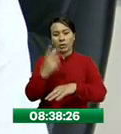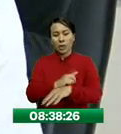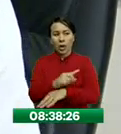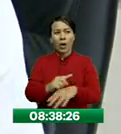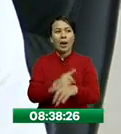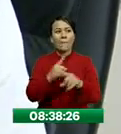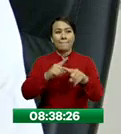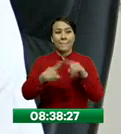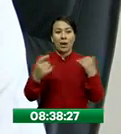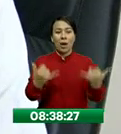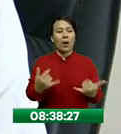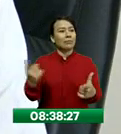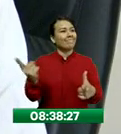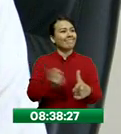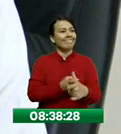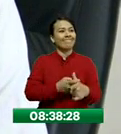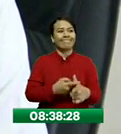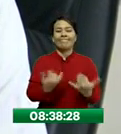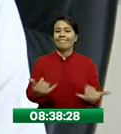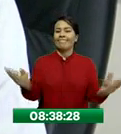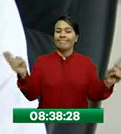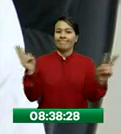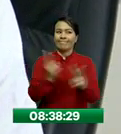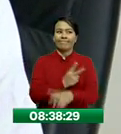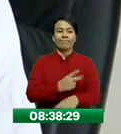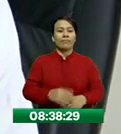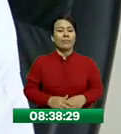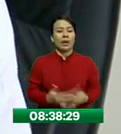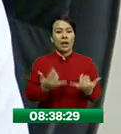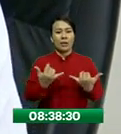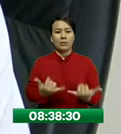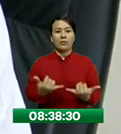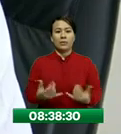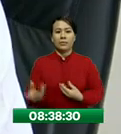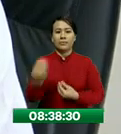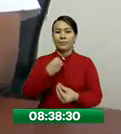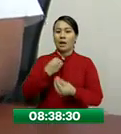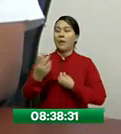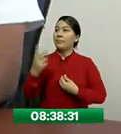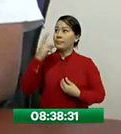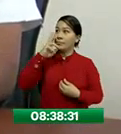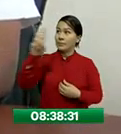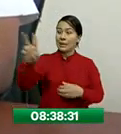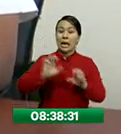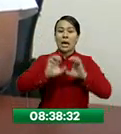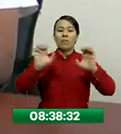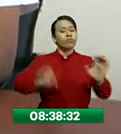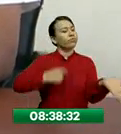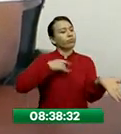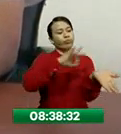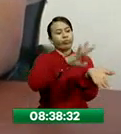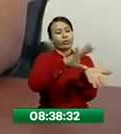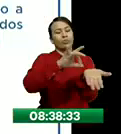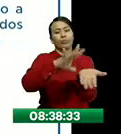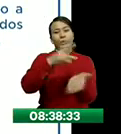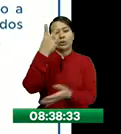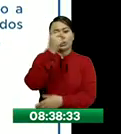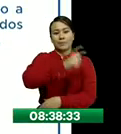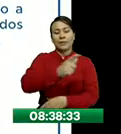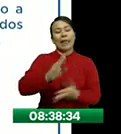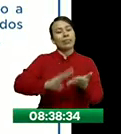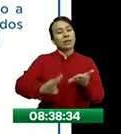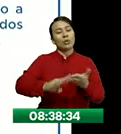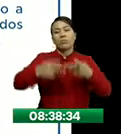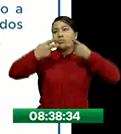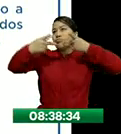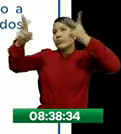lo más grave fue este tipo, el acto que tuvieron ellos que salen en el video. La empresa también emitió este comunicado donde pide disculpas